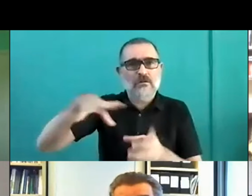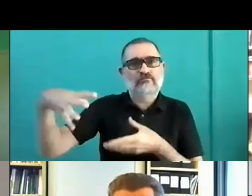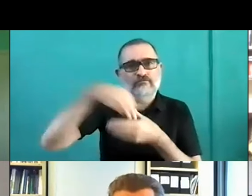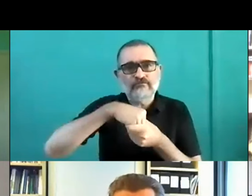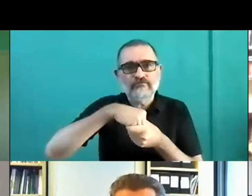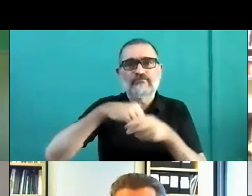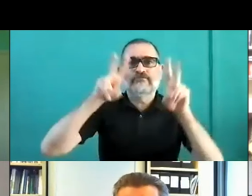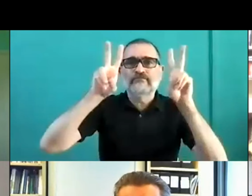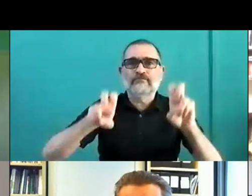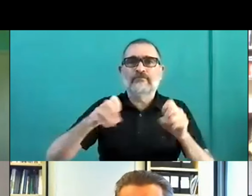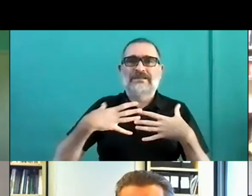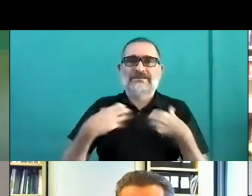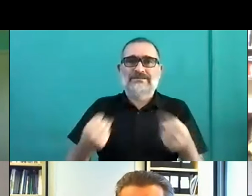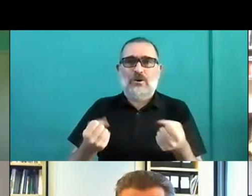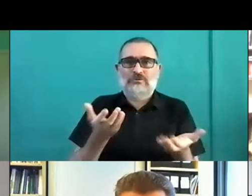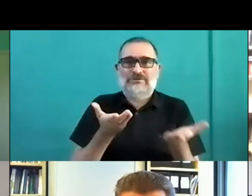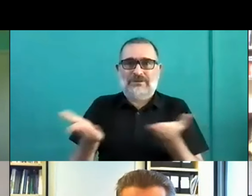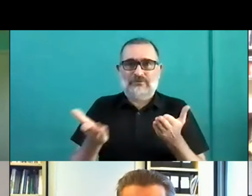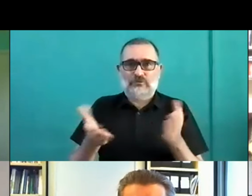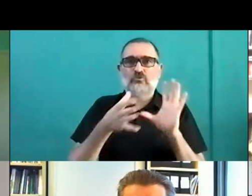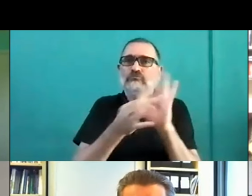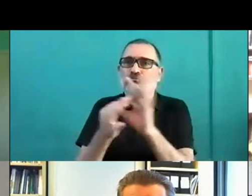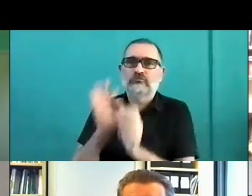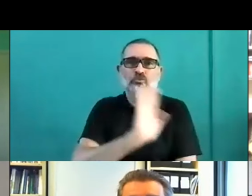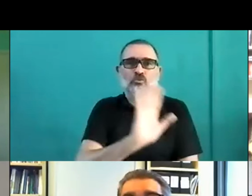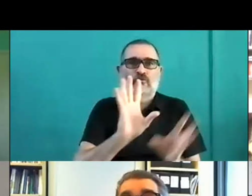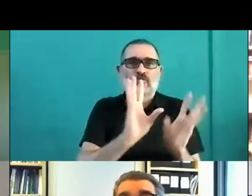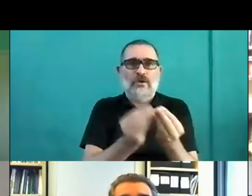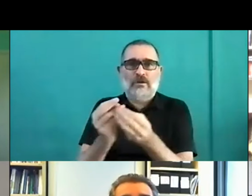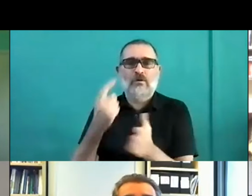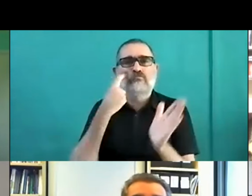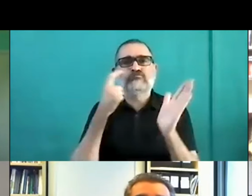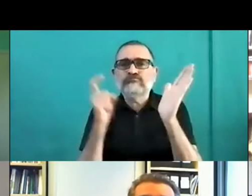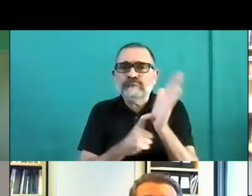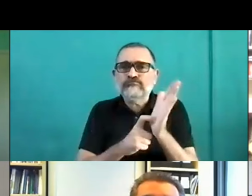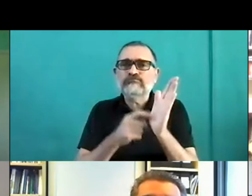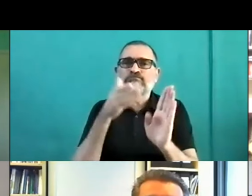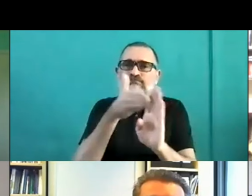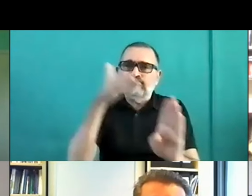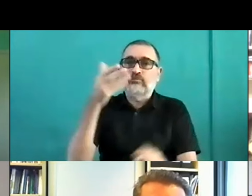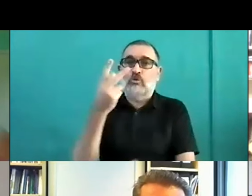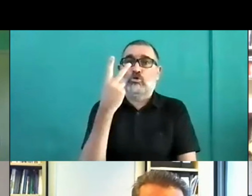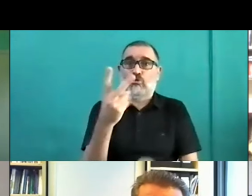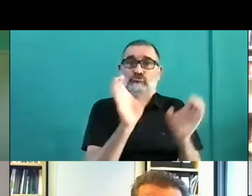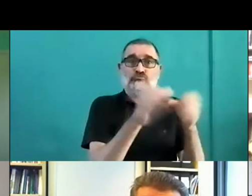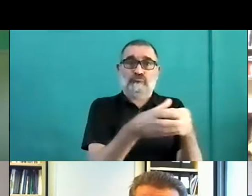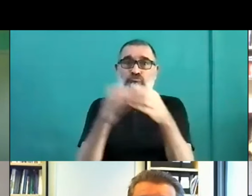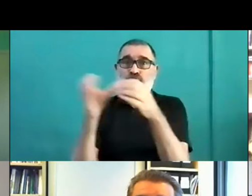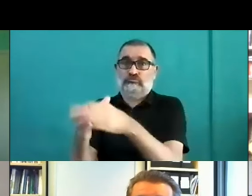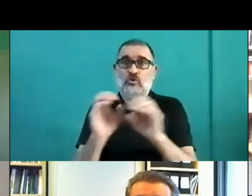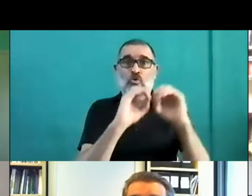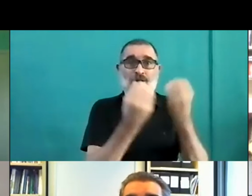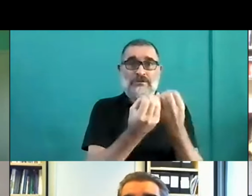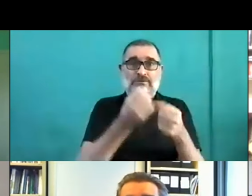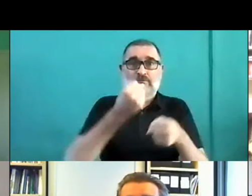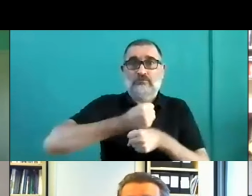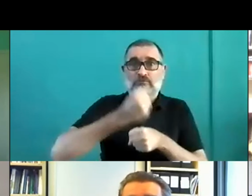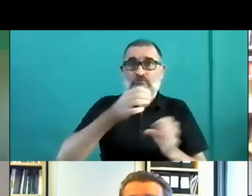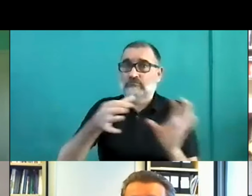la Liga Internacional contra la Epilepsia, ILAE, y el Buró Internacional contra la Epilepsia, IBE, con las cuales